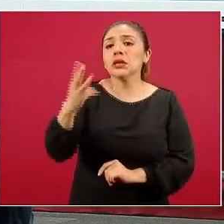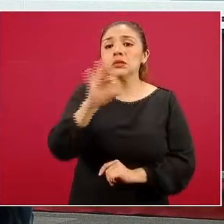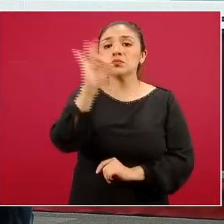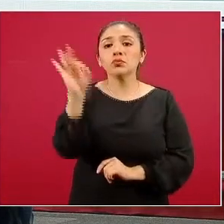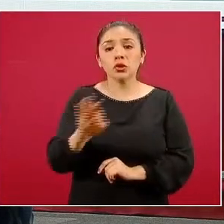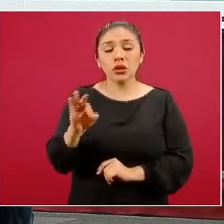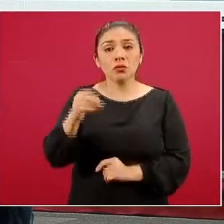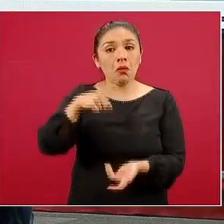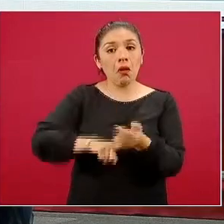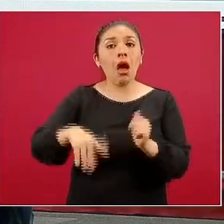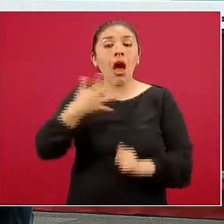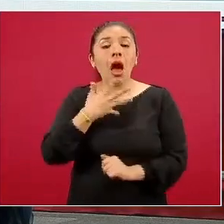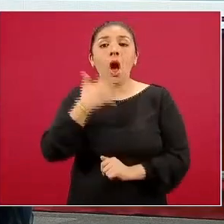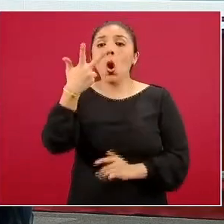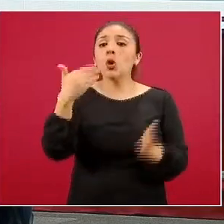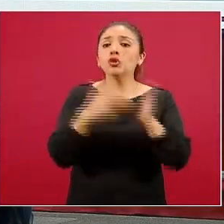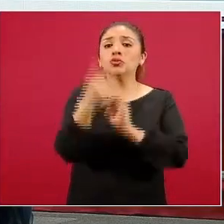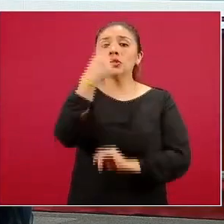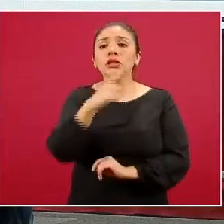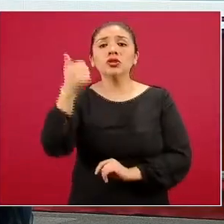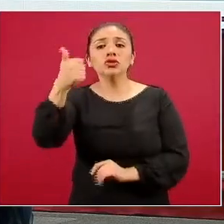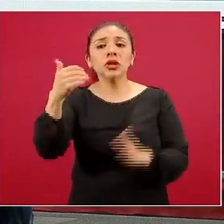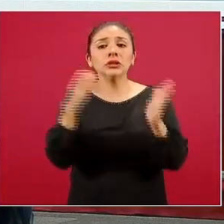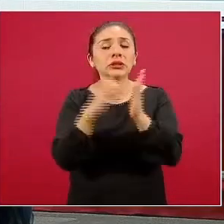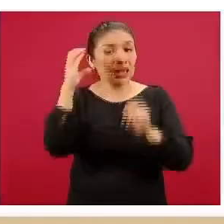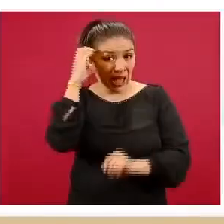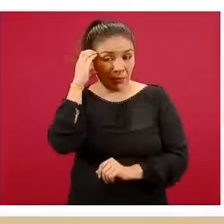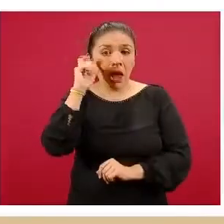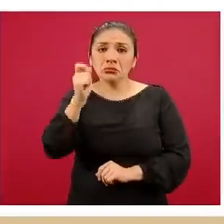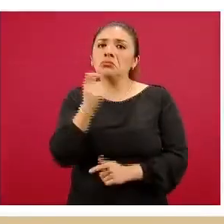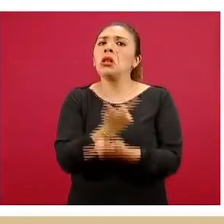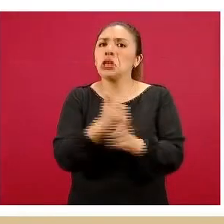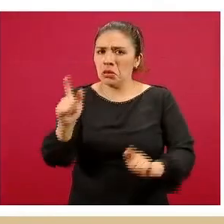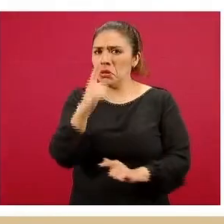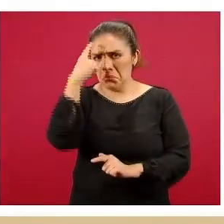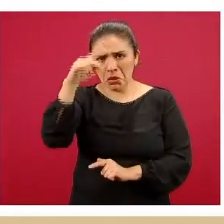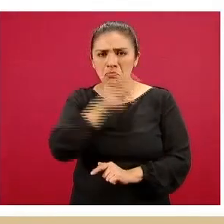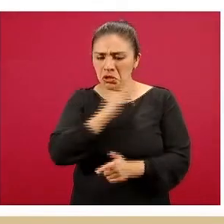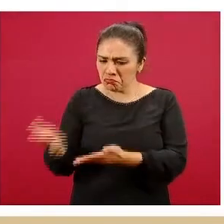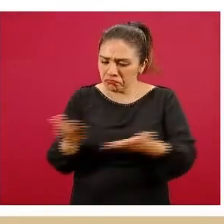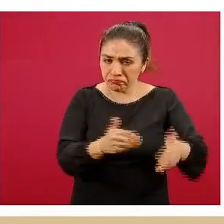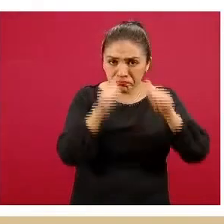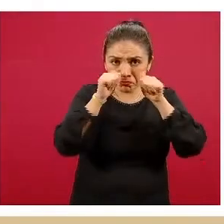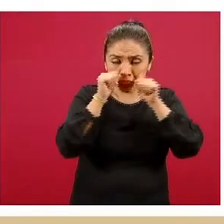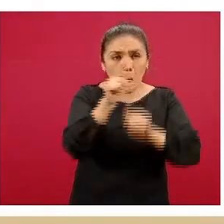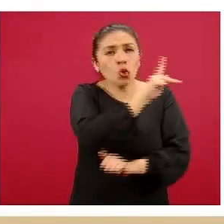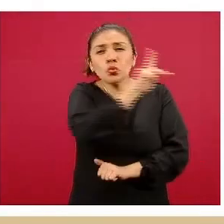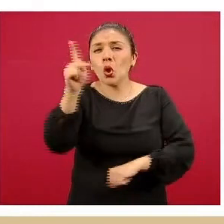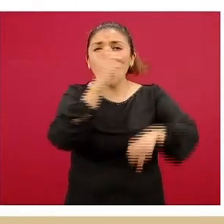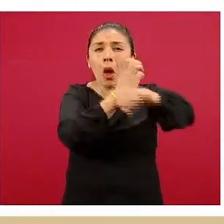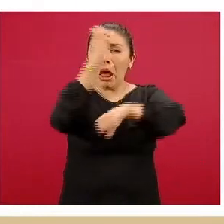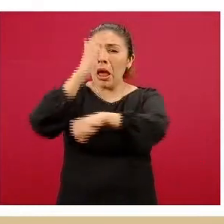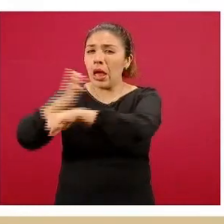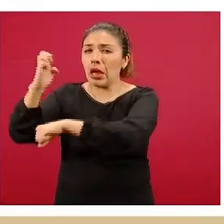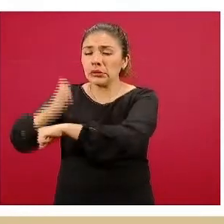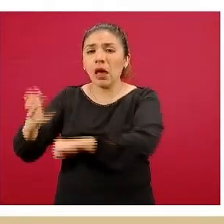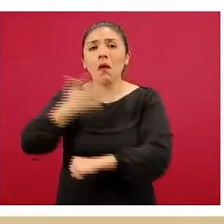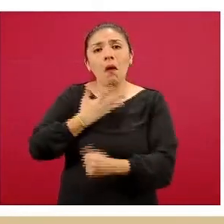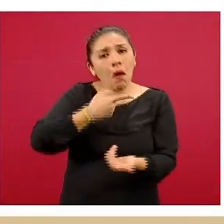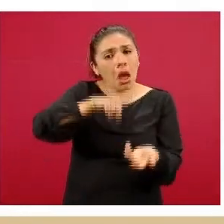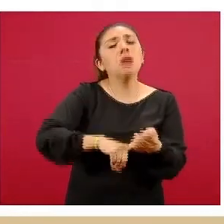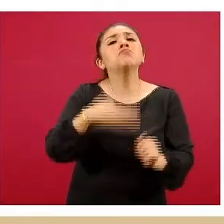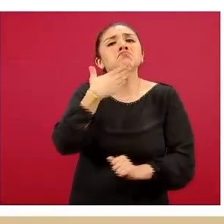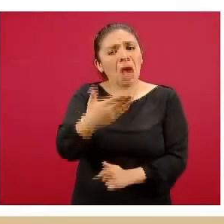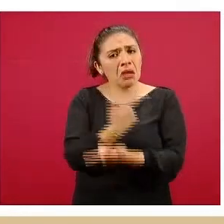lo cual deja 8.106 camas disponibles al último corte, y todas las entidades federativas con una